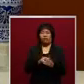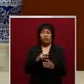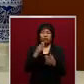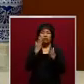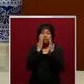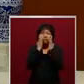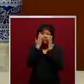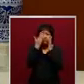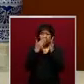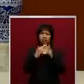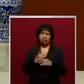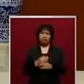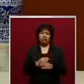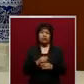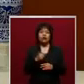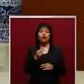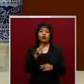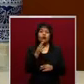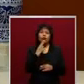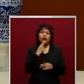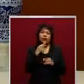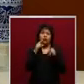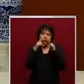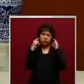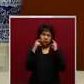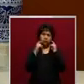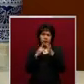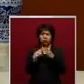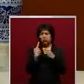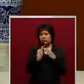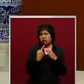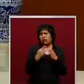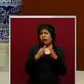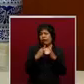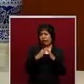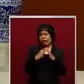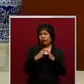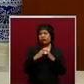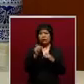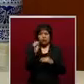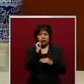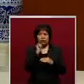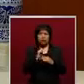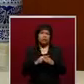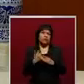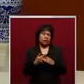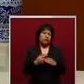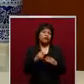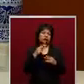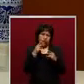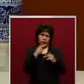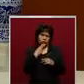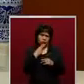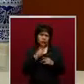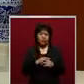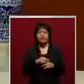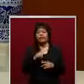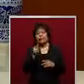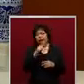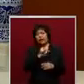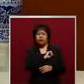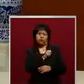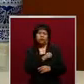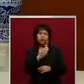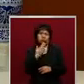cara y utilizar siempre el cubreboca cuando salga de casa. Así que ojalá que siguiendo estas indicaciones, pues todos podamos preservar nuestra